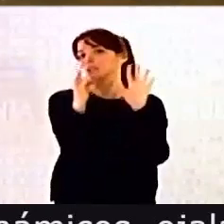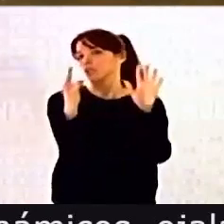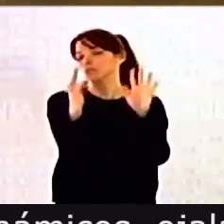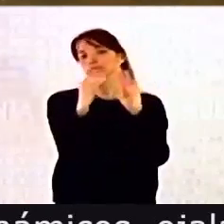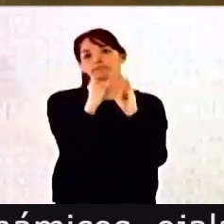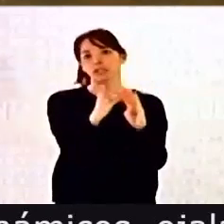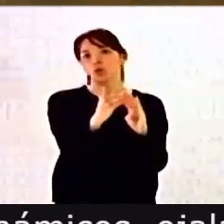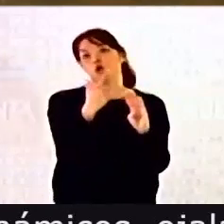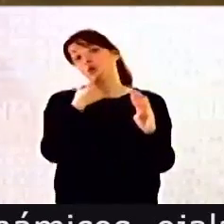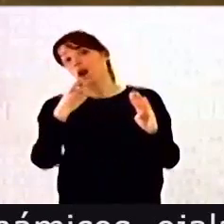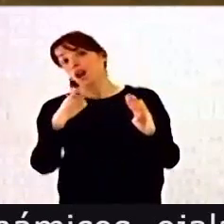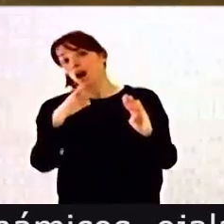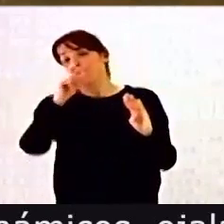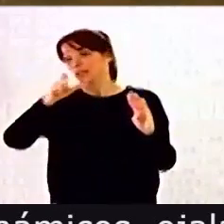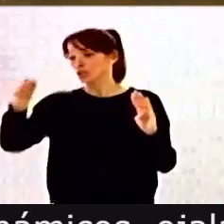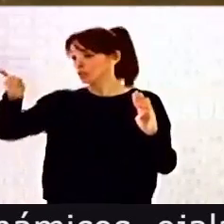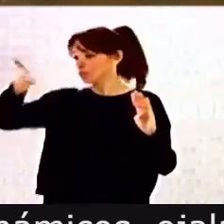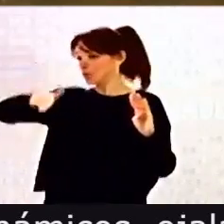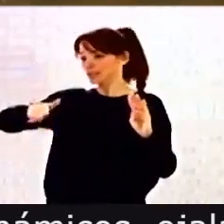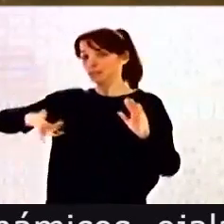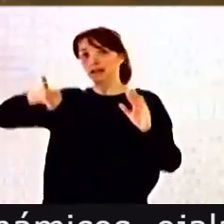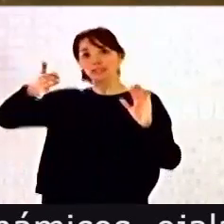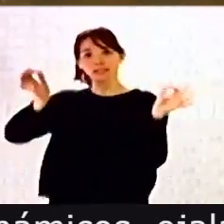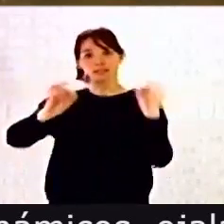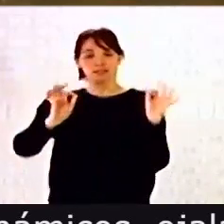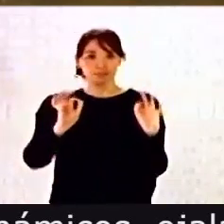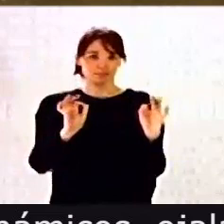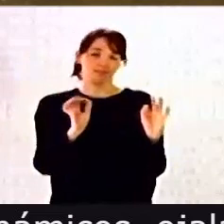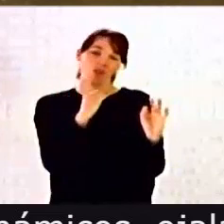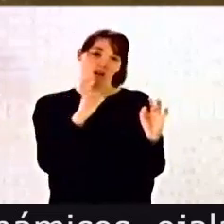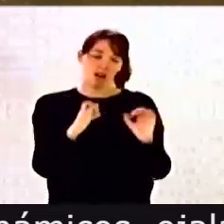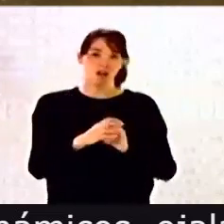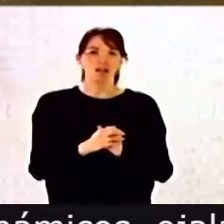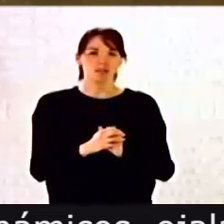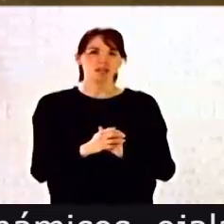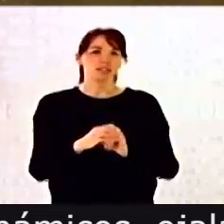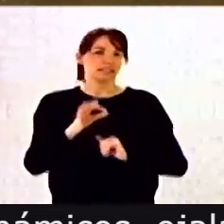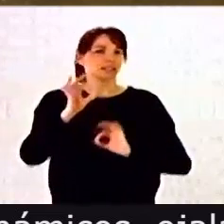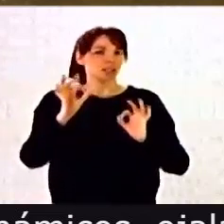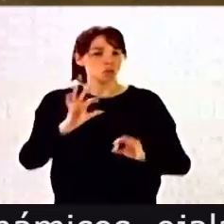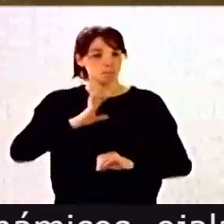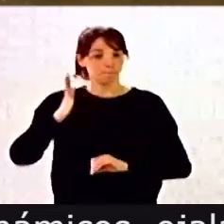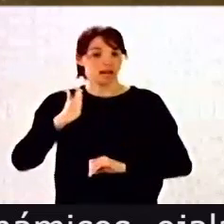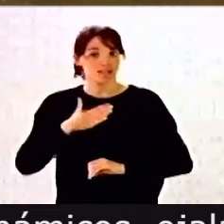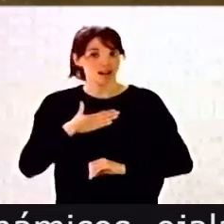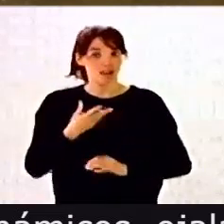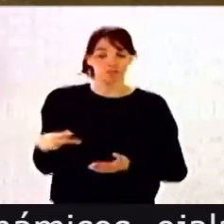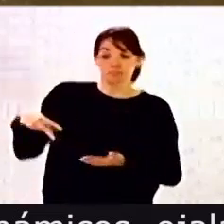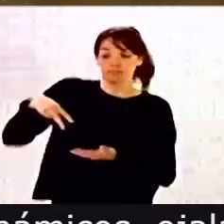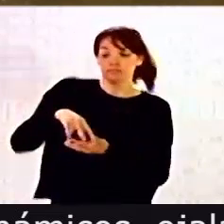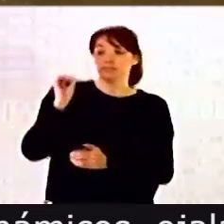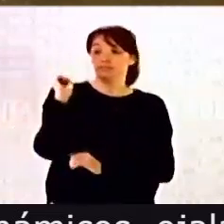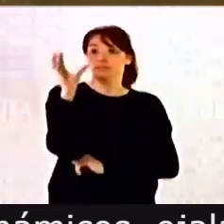y no hubiese ningún fallecido más en el Cuartillo. Es probable que si mañana tuviese otra comparecencia de